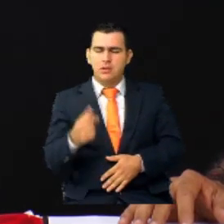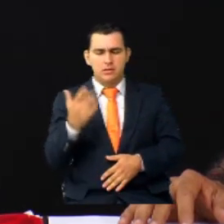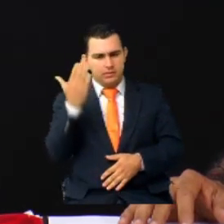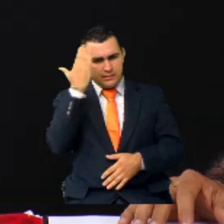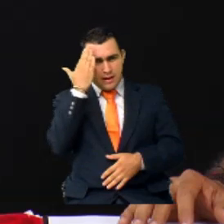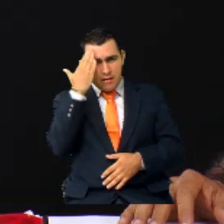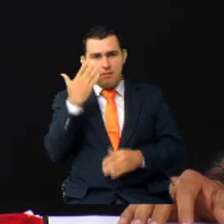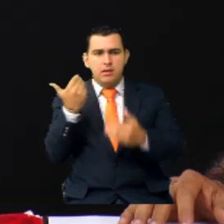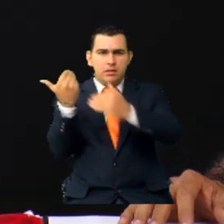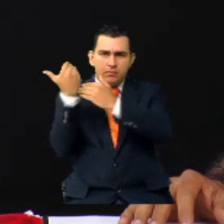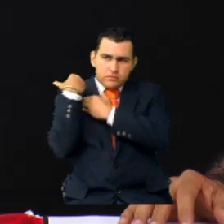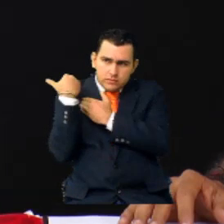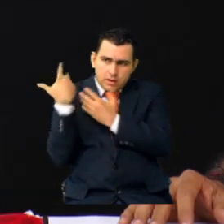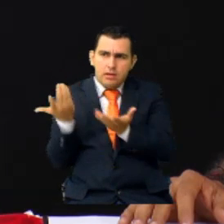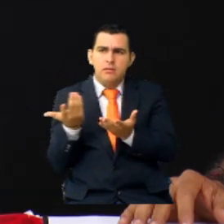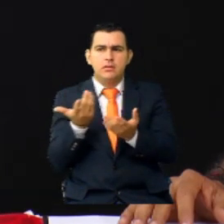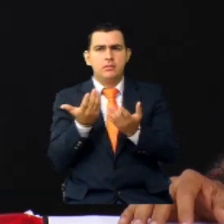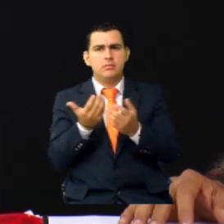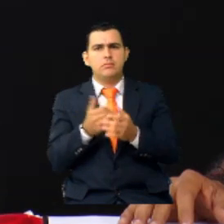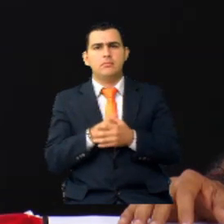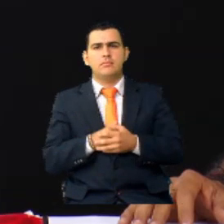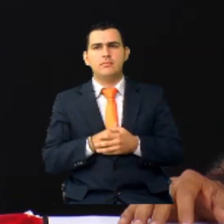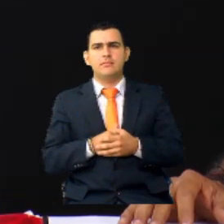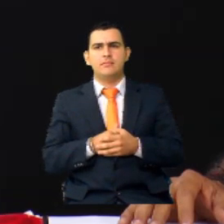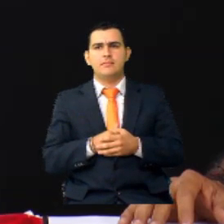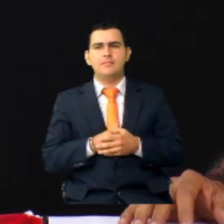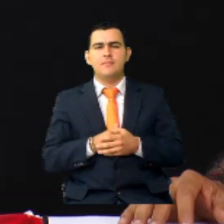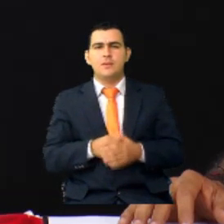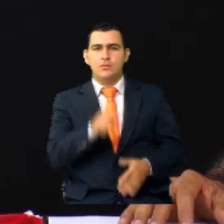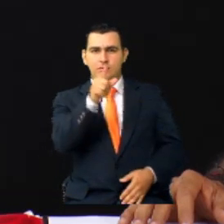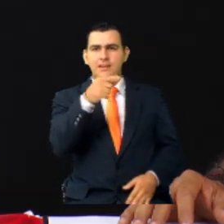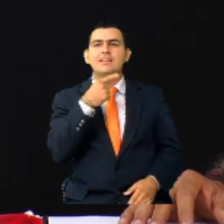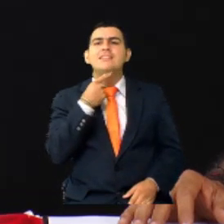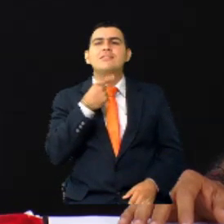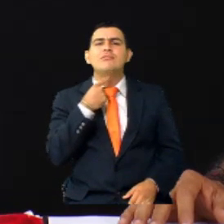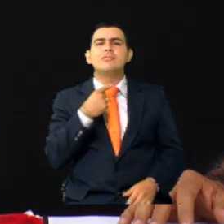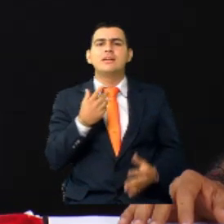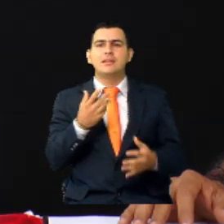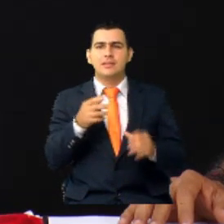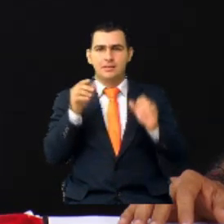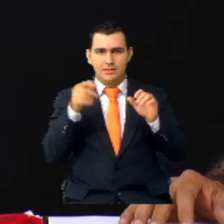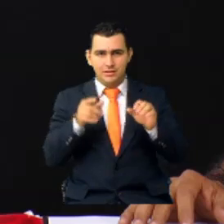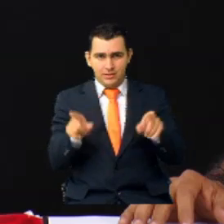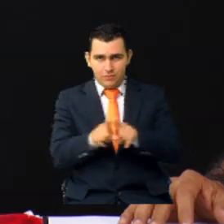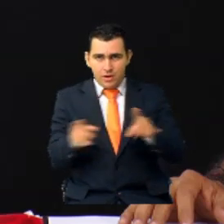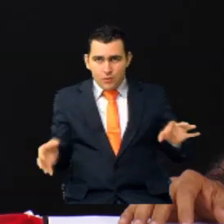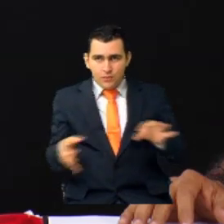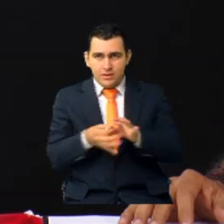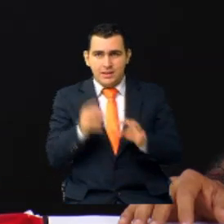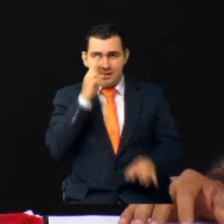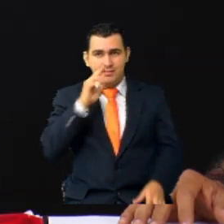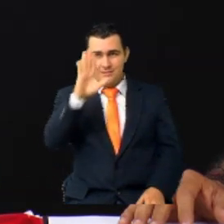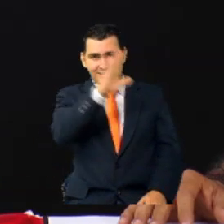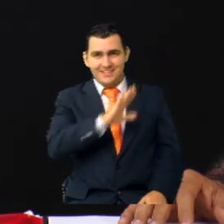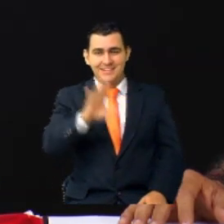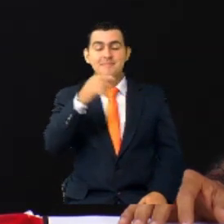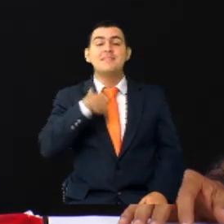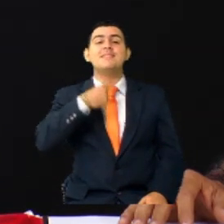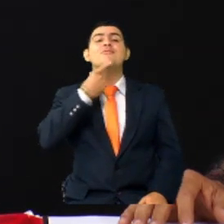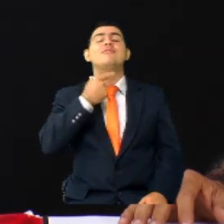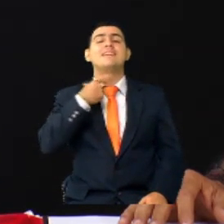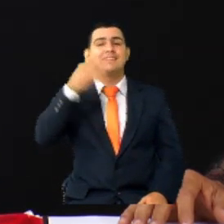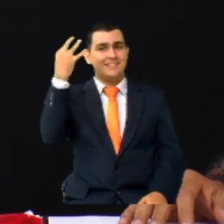para gobernar la ciudad. ¿Usted le gusta la idea de ir a hacer unidad nacional? Ahí siempre me ha gustado la